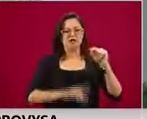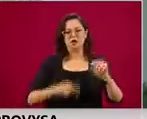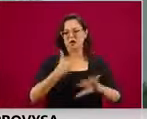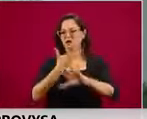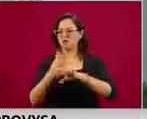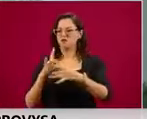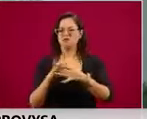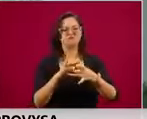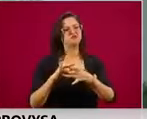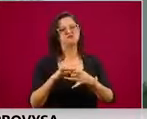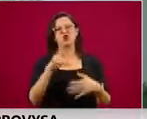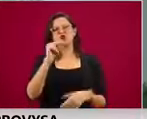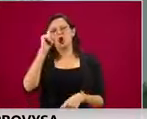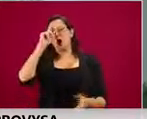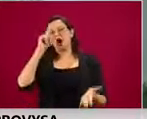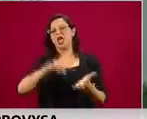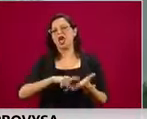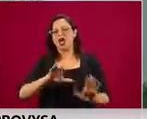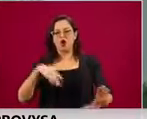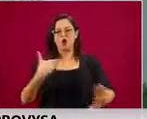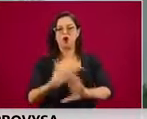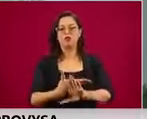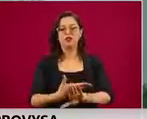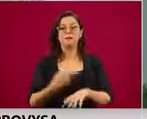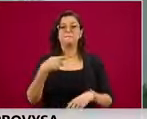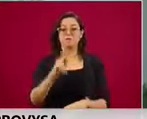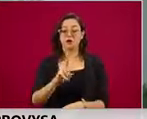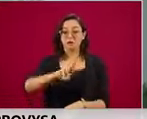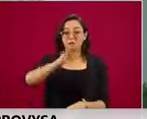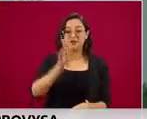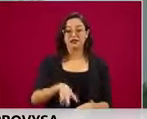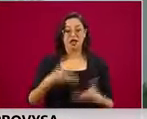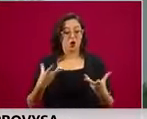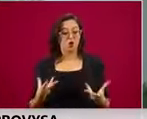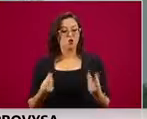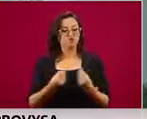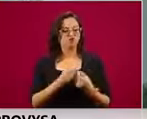ver si está por aquí. Voy a tratar de ponerla. Magnífico, juntos